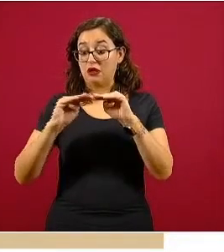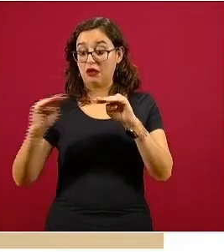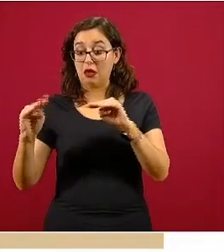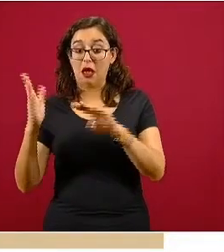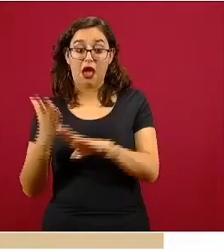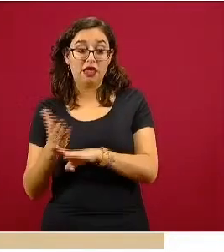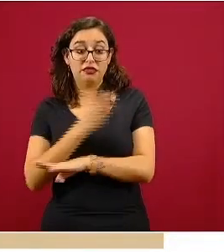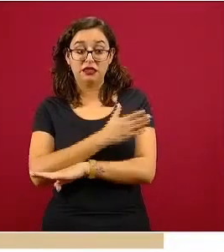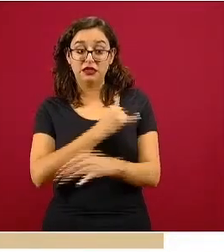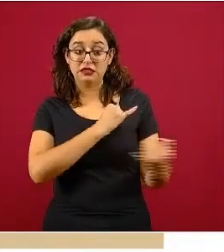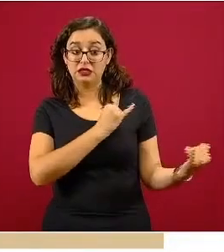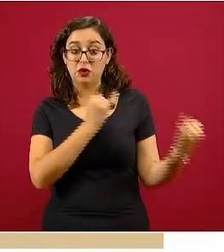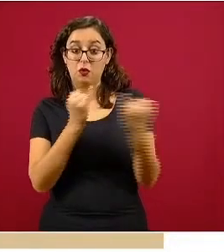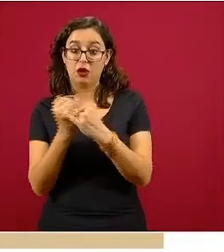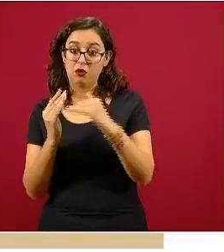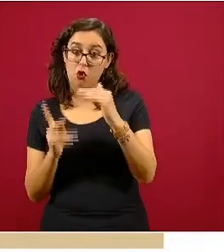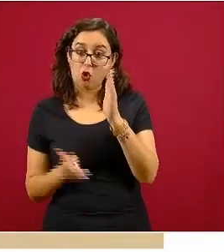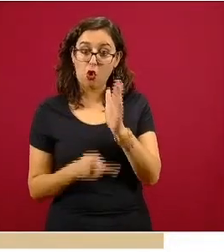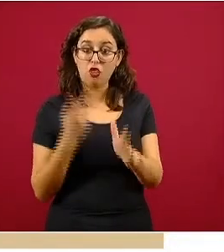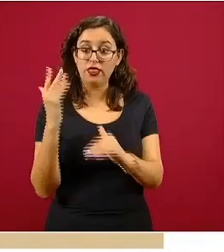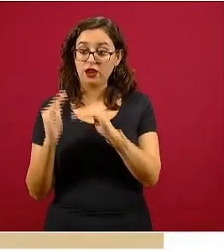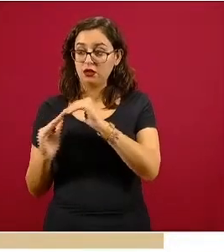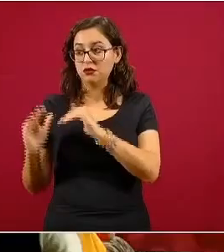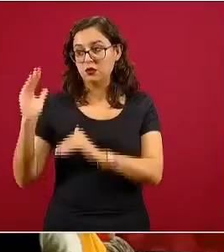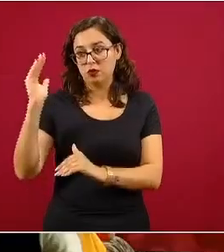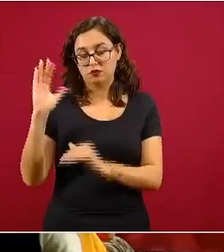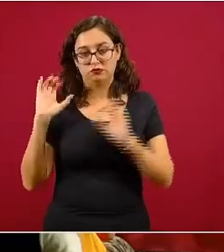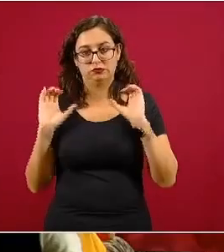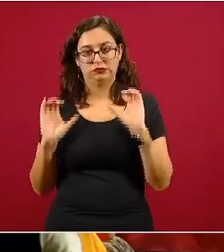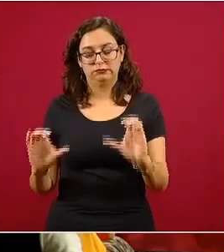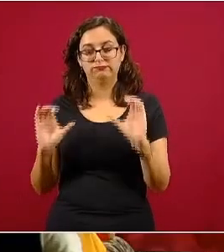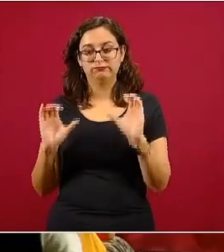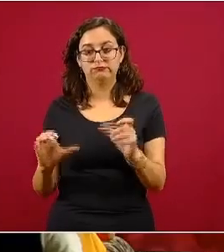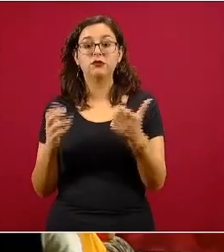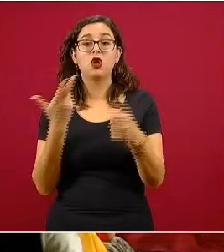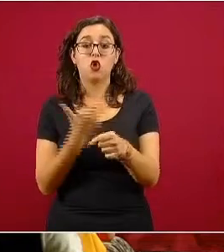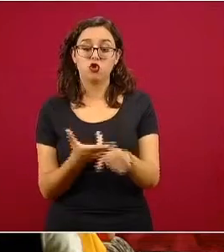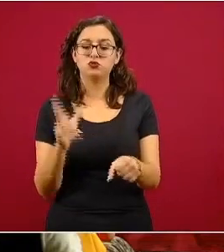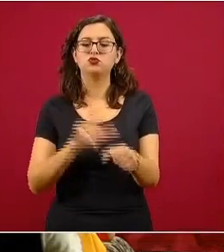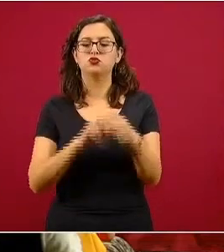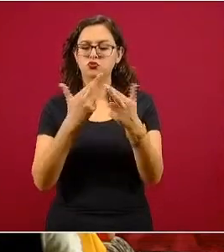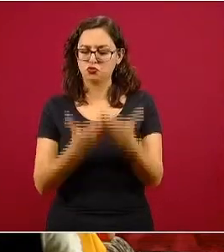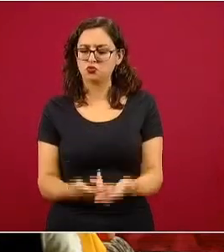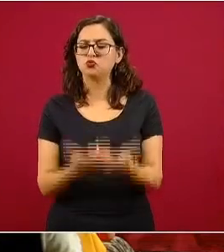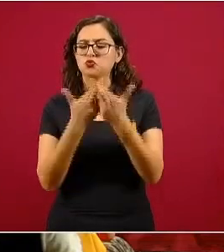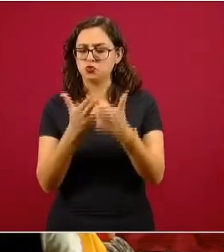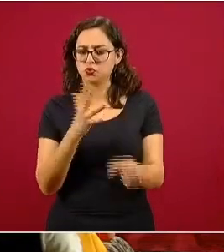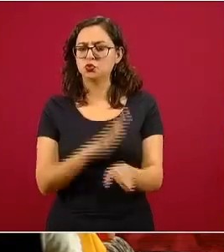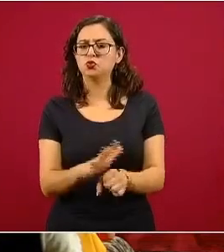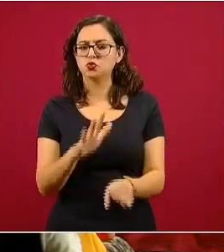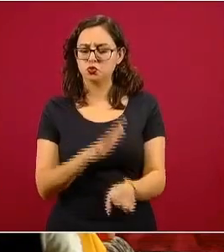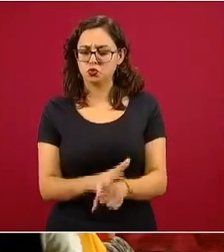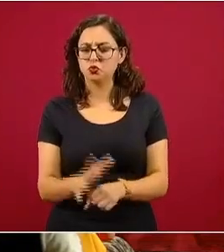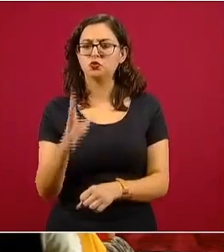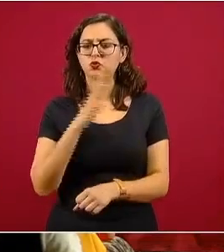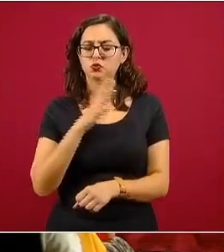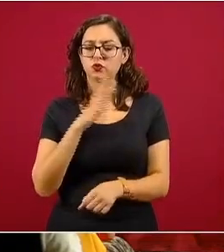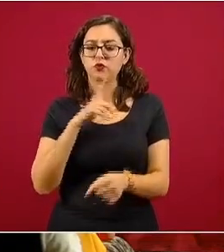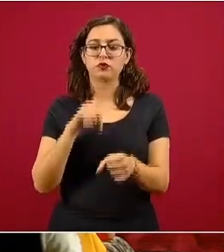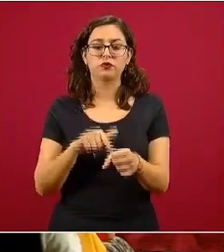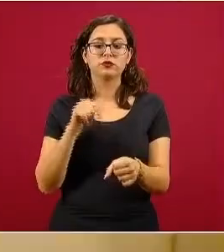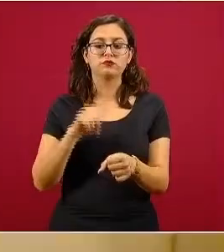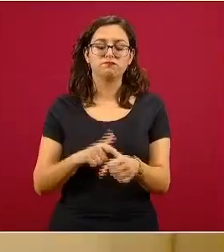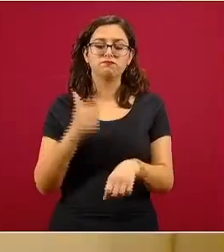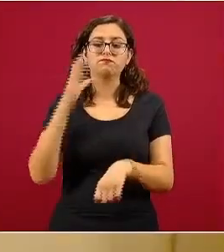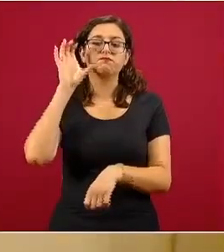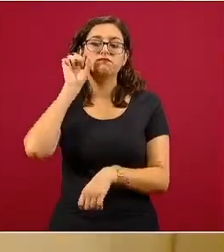tuvo previamente. Tienen buena disponibilidad hospitalaria, lo que también les da un buen background para atender pacientes. Semáforo de riesgo en color